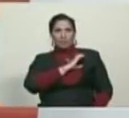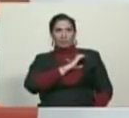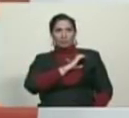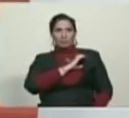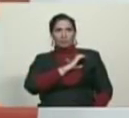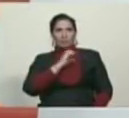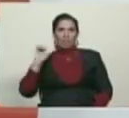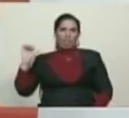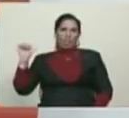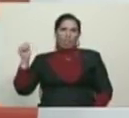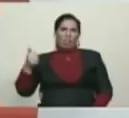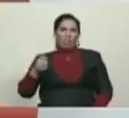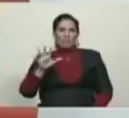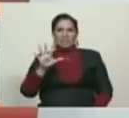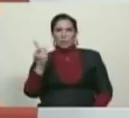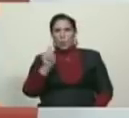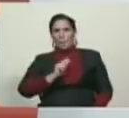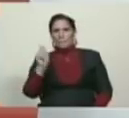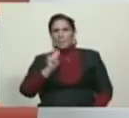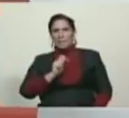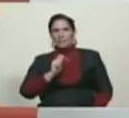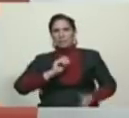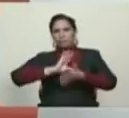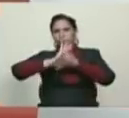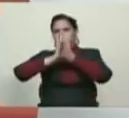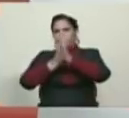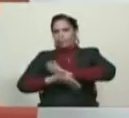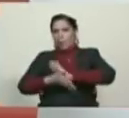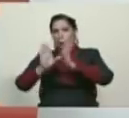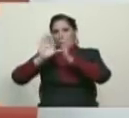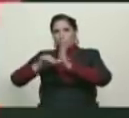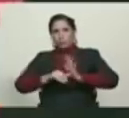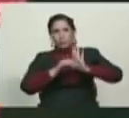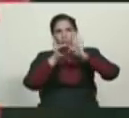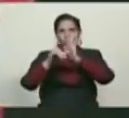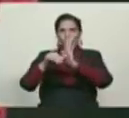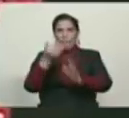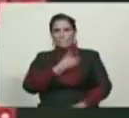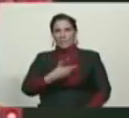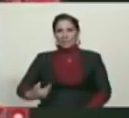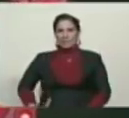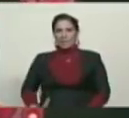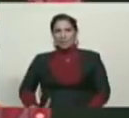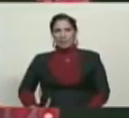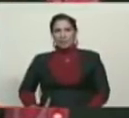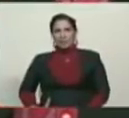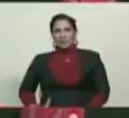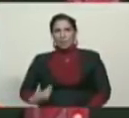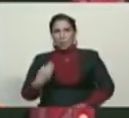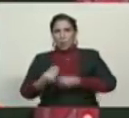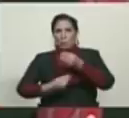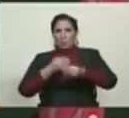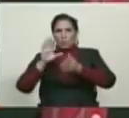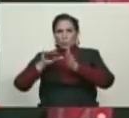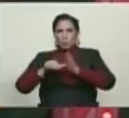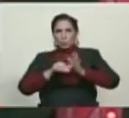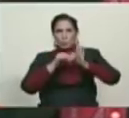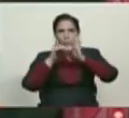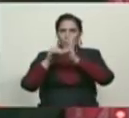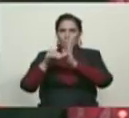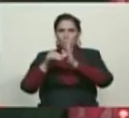dilapidado un capital político, un presidente, como lo dilapidó el señor